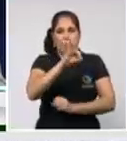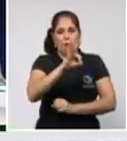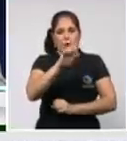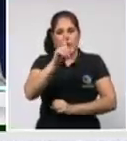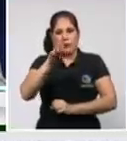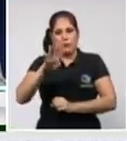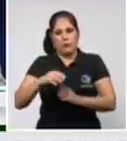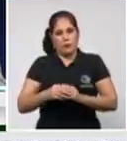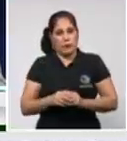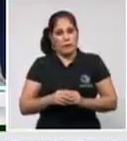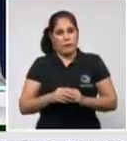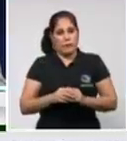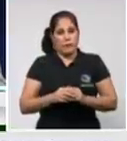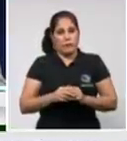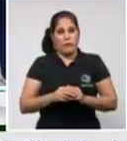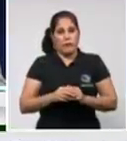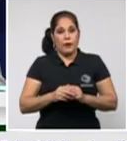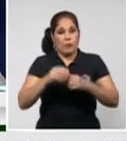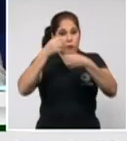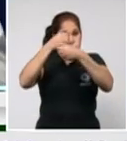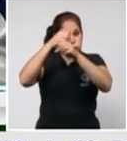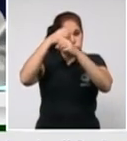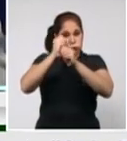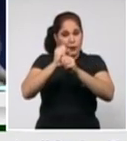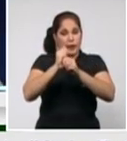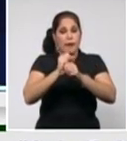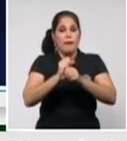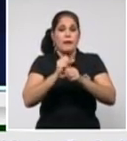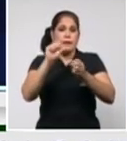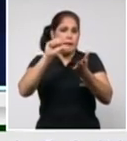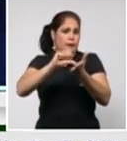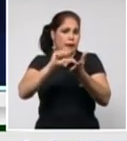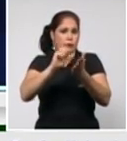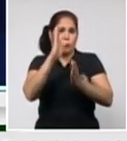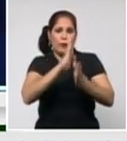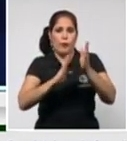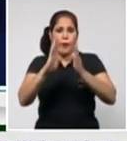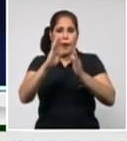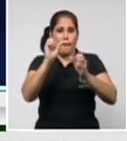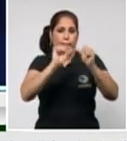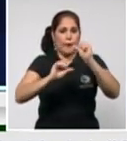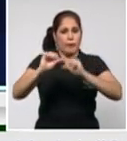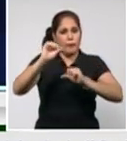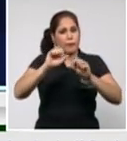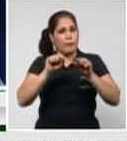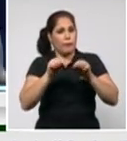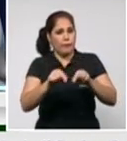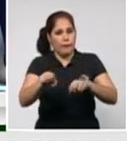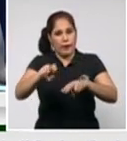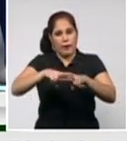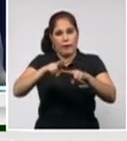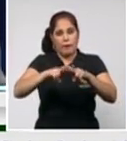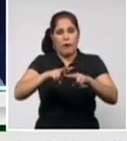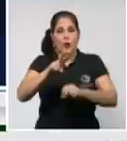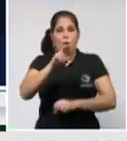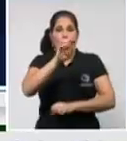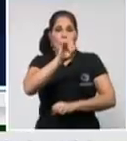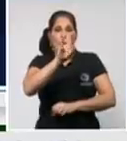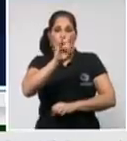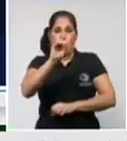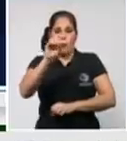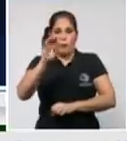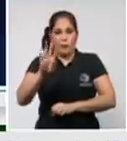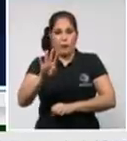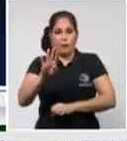2.814. Los de los Centros Provinciales de Higiene, Epidemiología y Microbiología de La Habana, 904. De